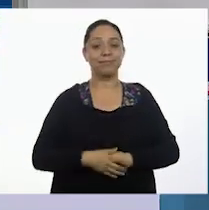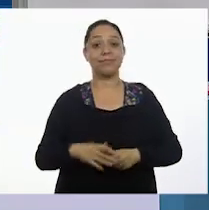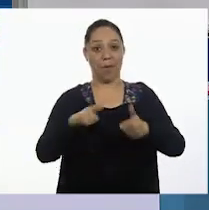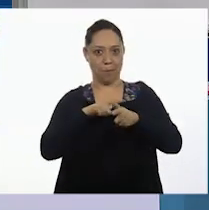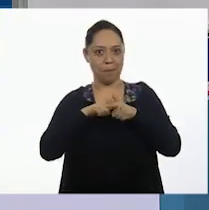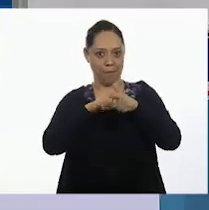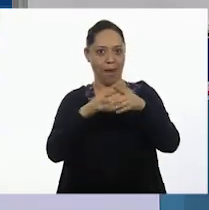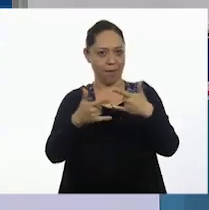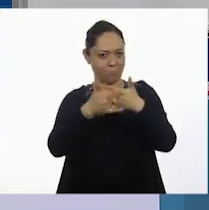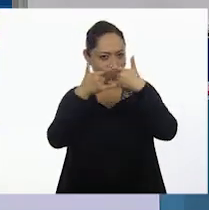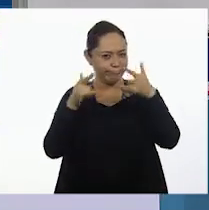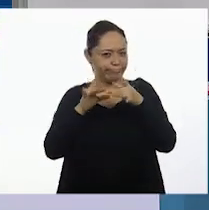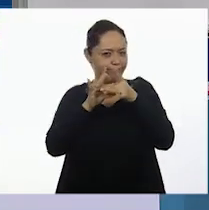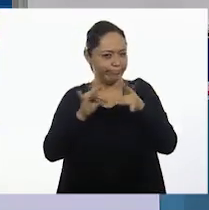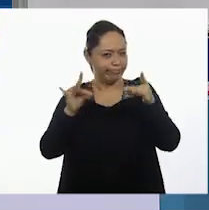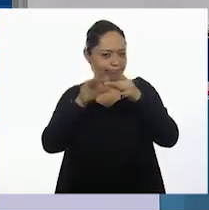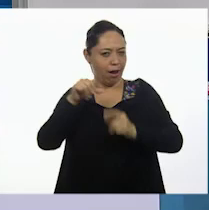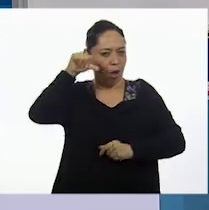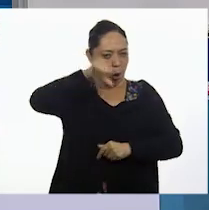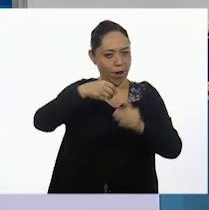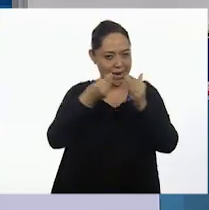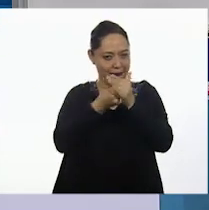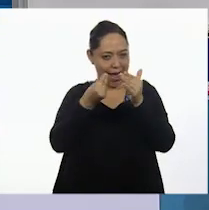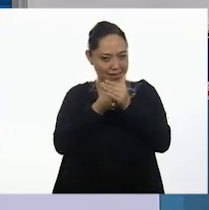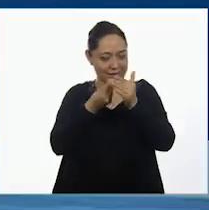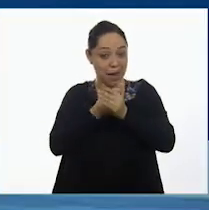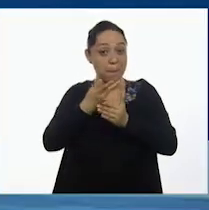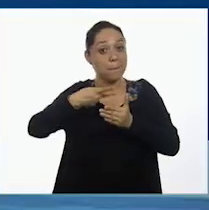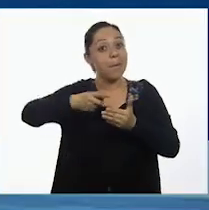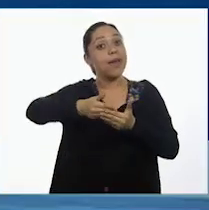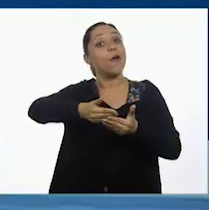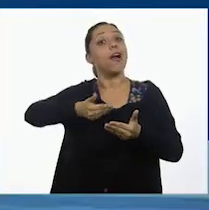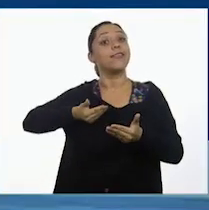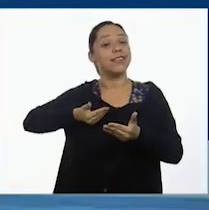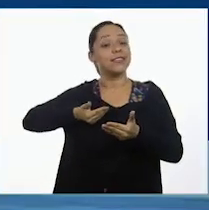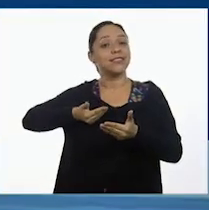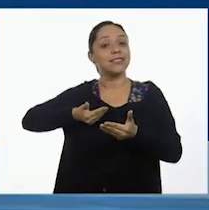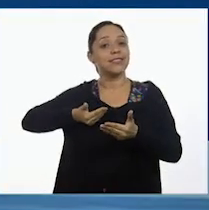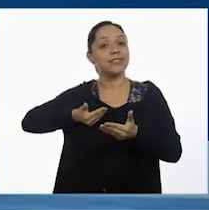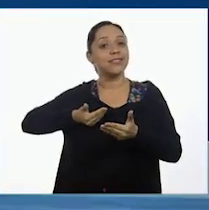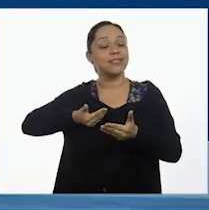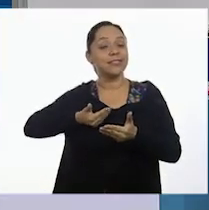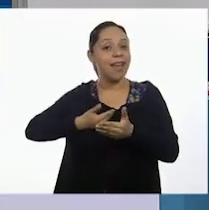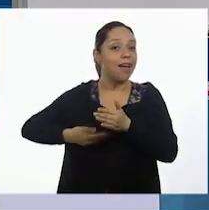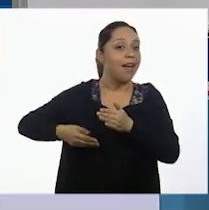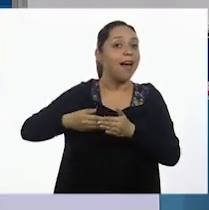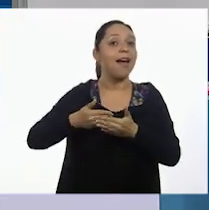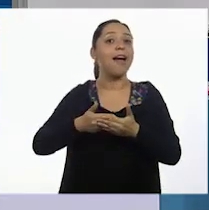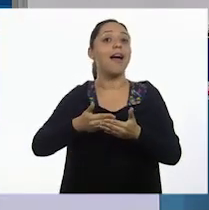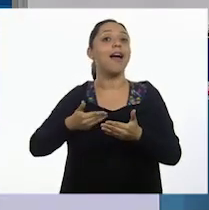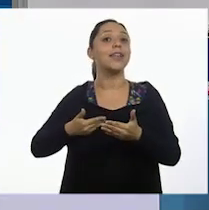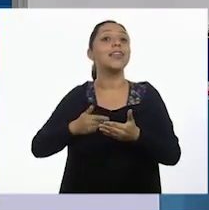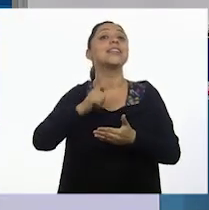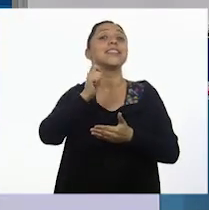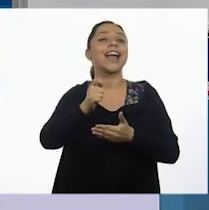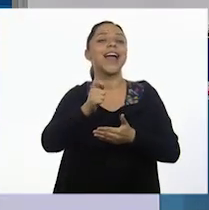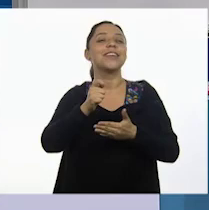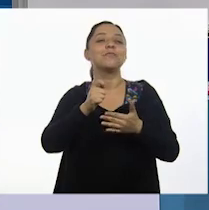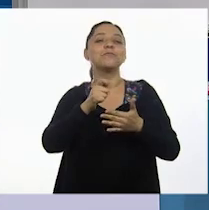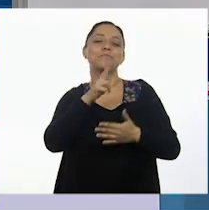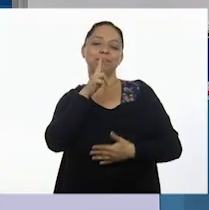contando leyendas a lo largo de la clase, pero antes... ¡Sí, sí! Pero antes, vamos a responder